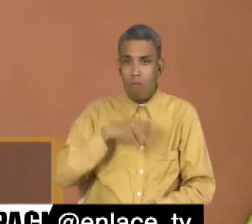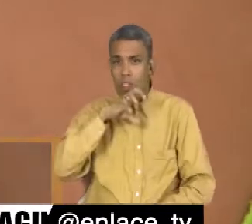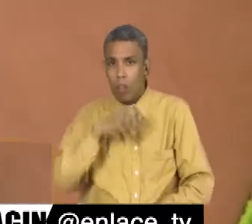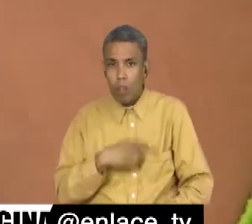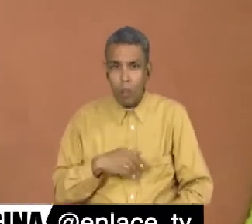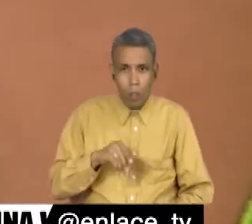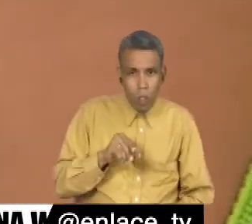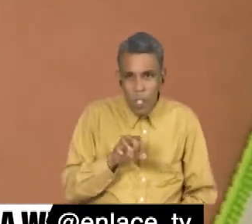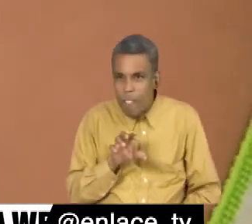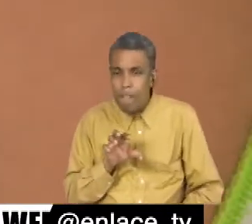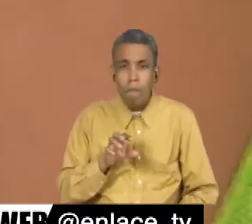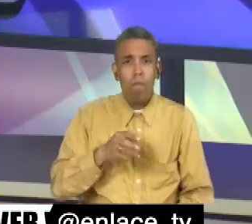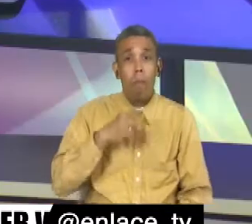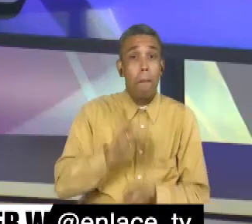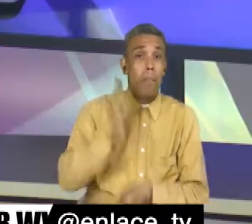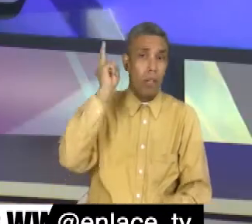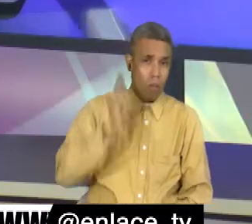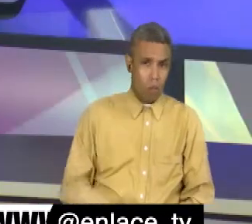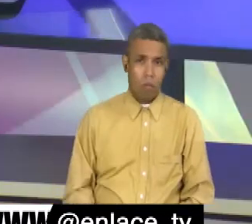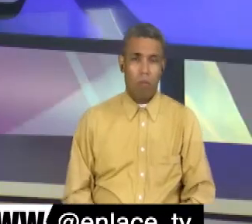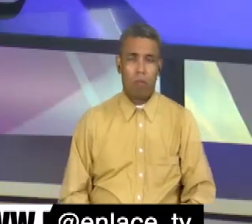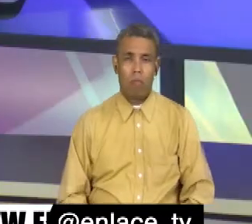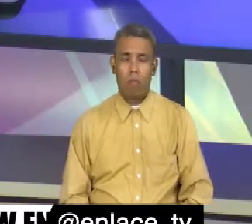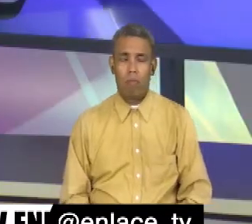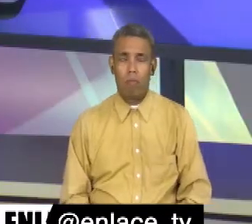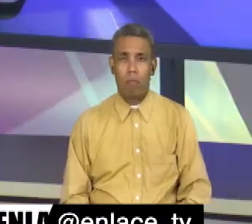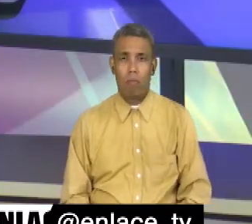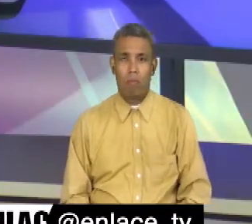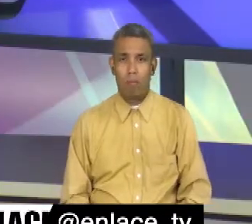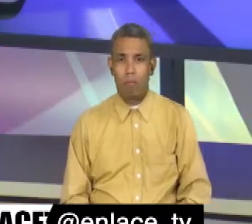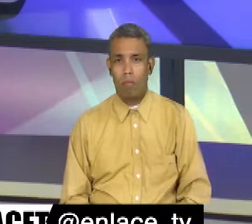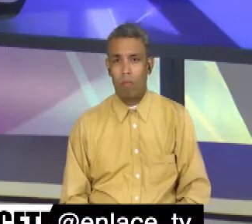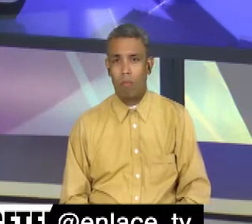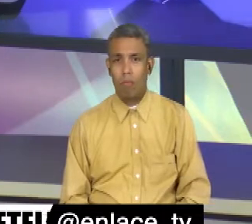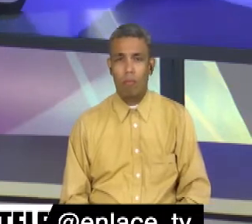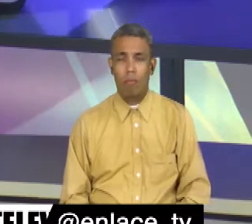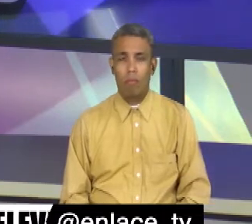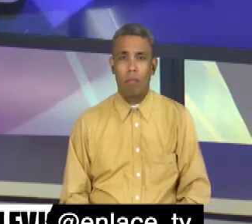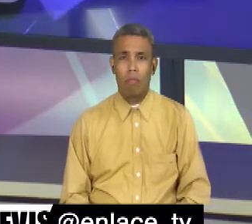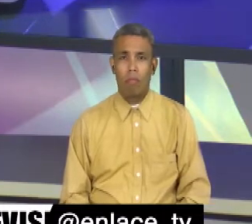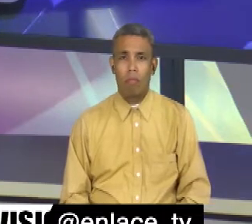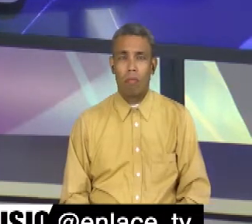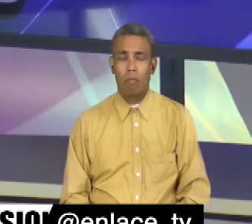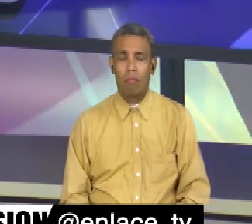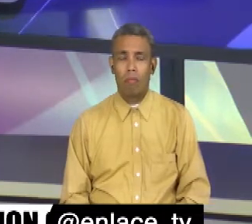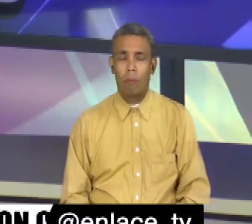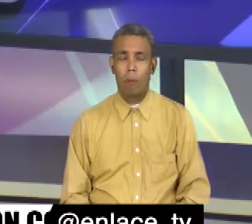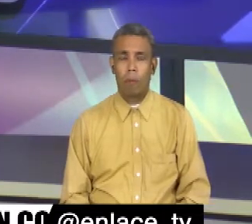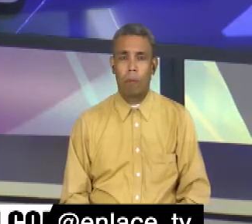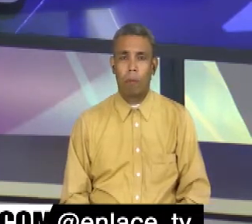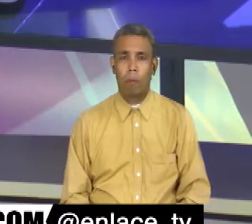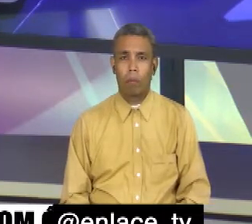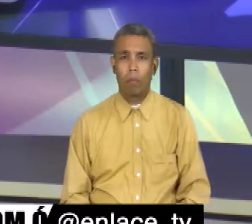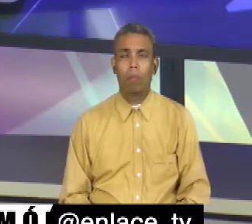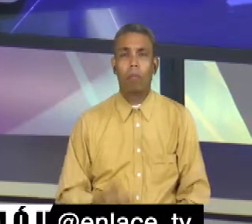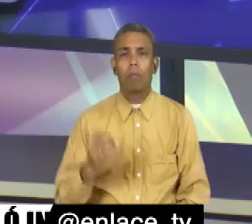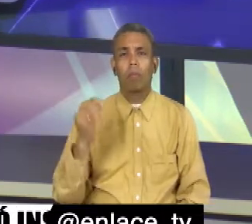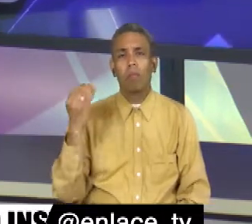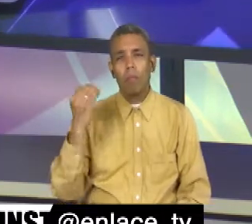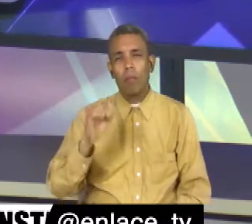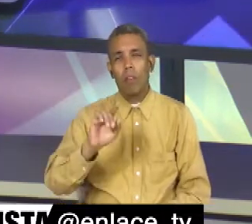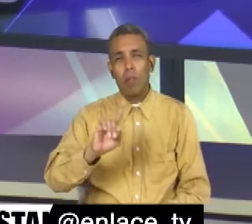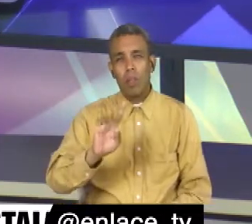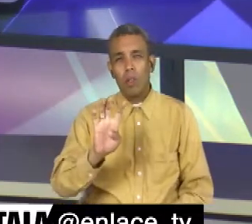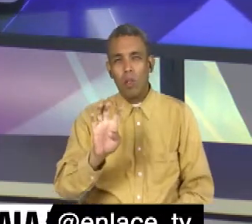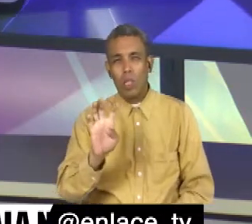barrio Cortijillos. En otras noticias, se cumplen 19 años de la masacre del 16 de